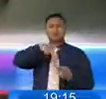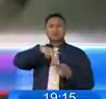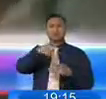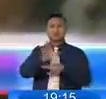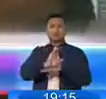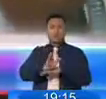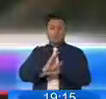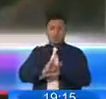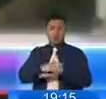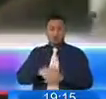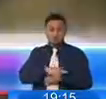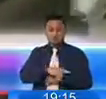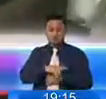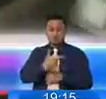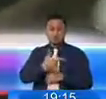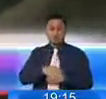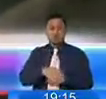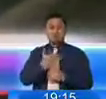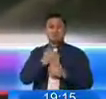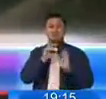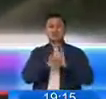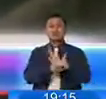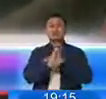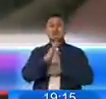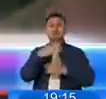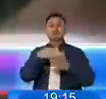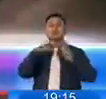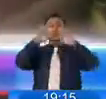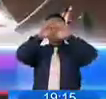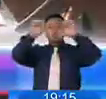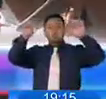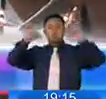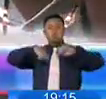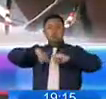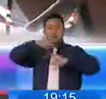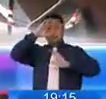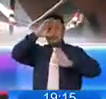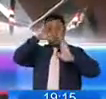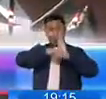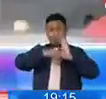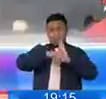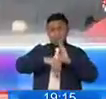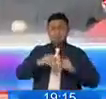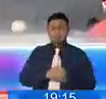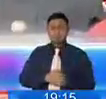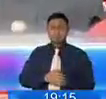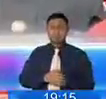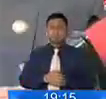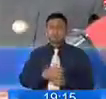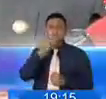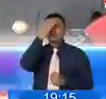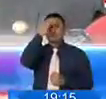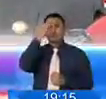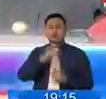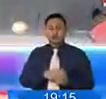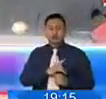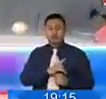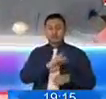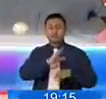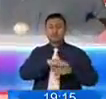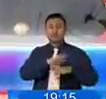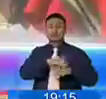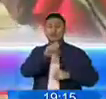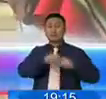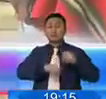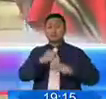contra de la empresa que tiene a cargo el proyecto minero Mirador en su provincia. ¿Las razones? Por supuestos delitos ambientales.